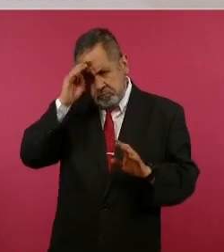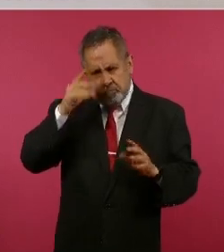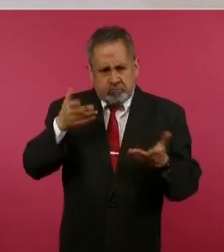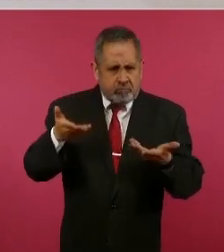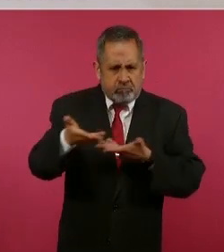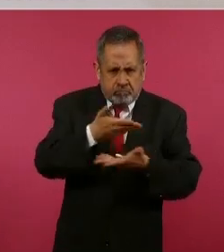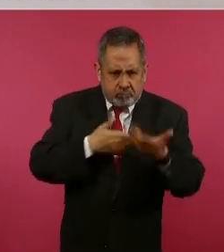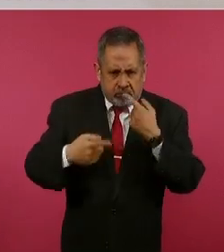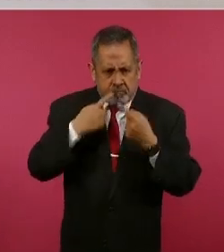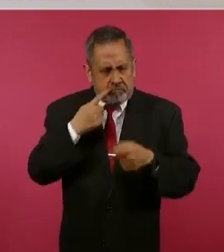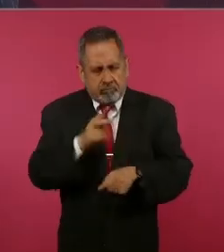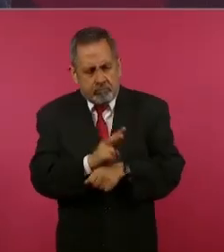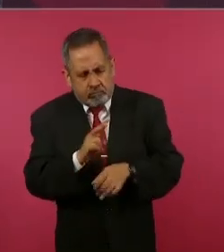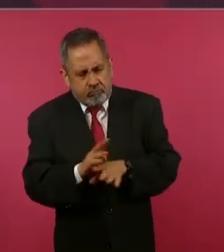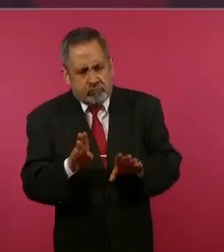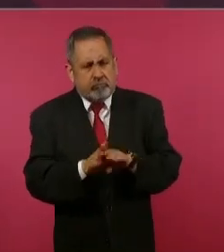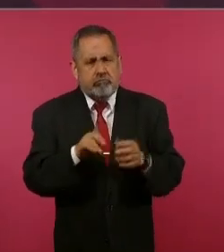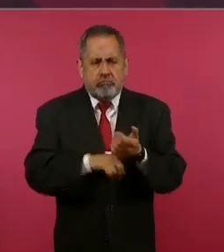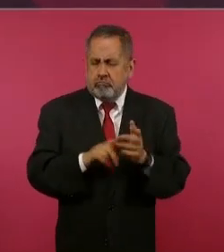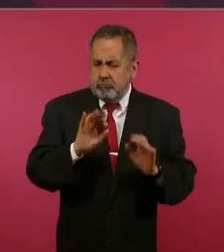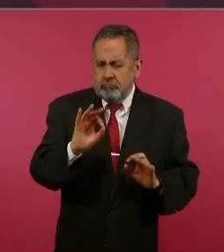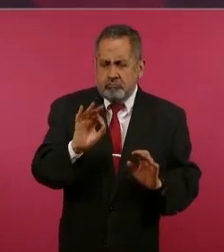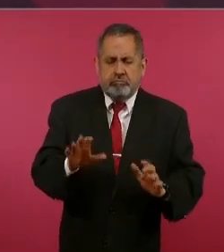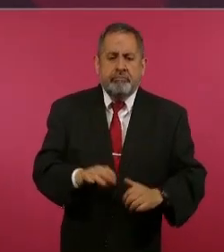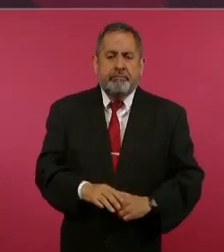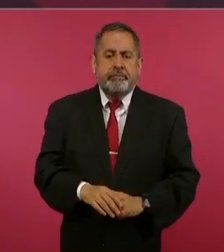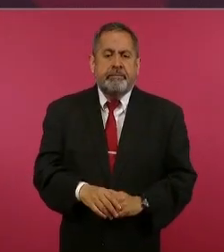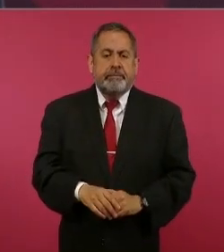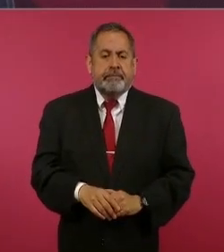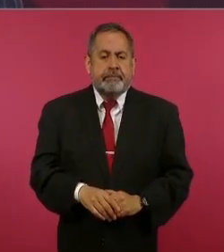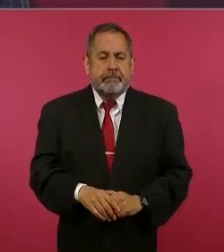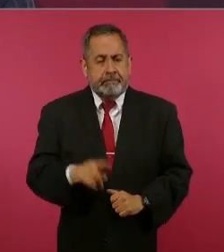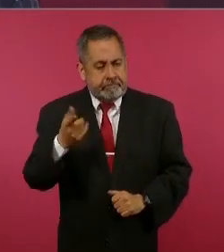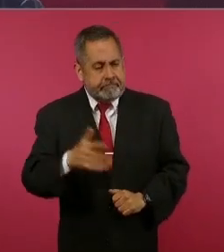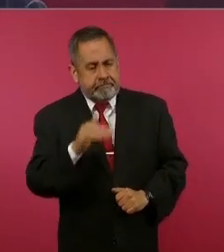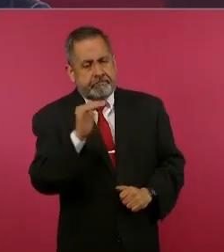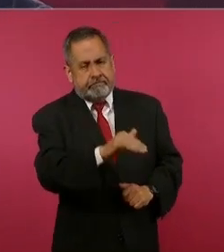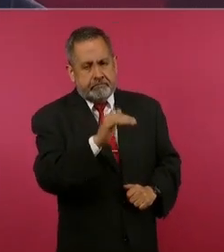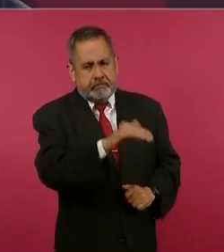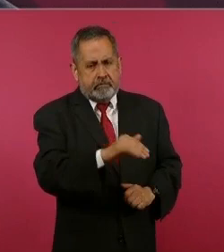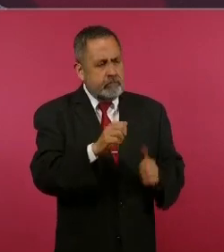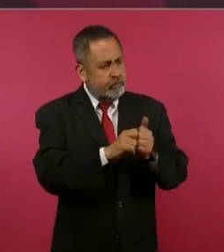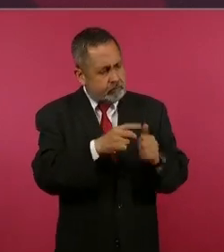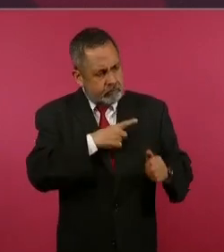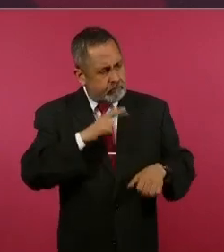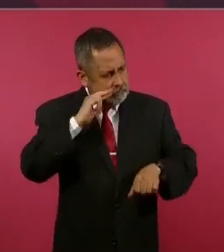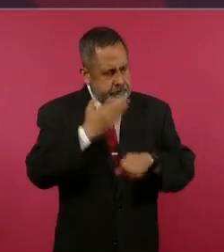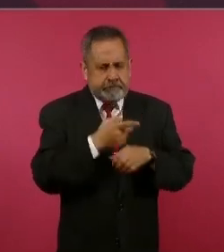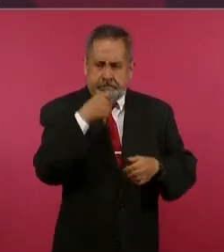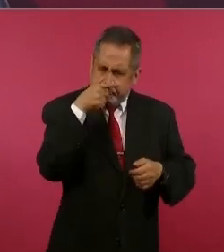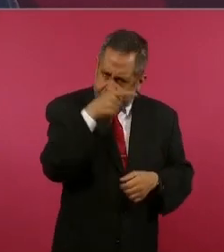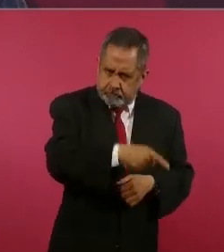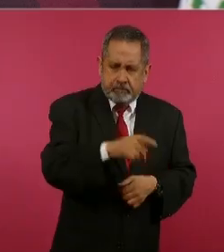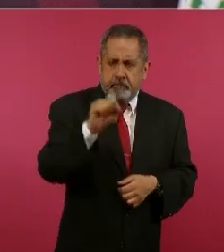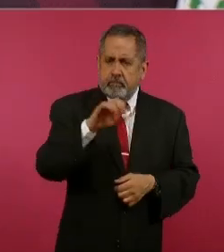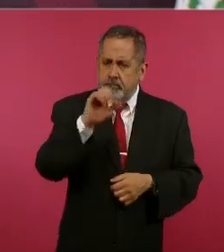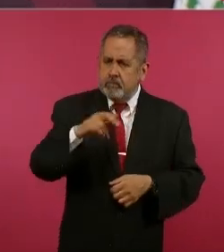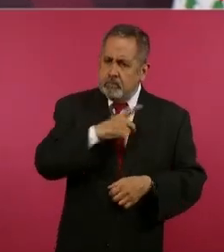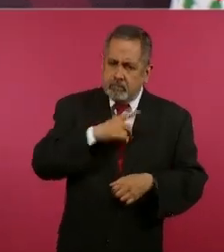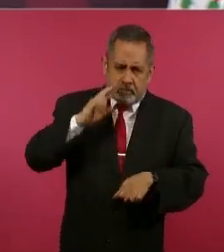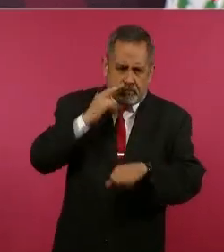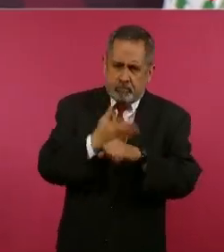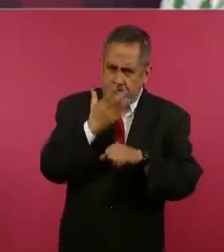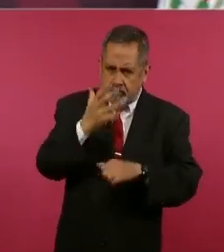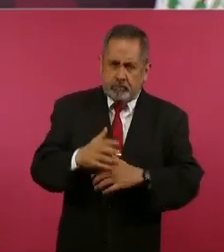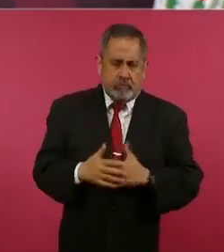estén pendientes de esto y demandando una actitud responsable de la Corte,